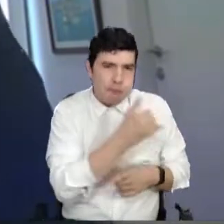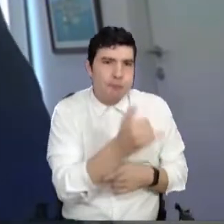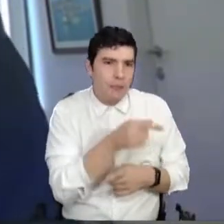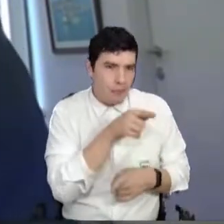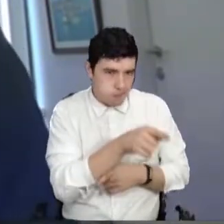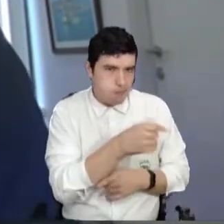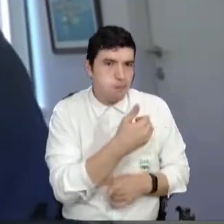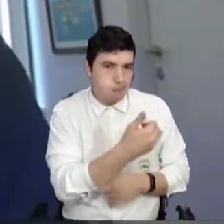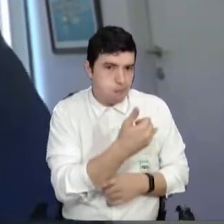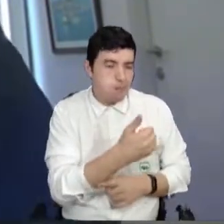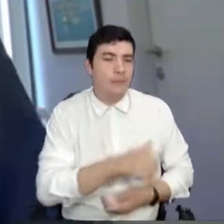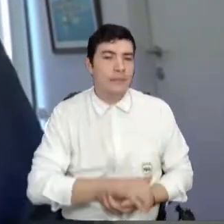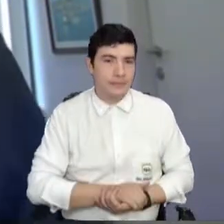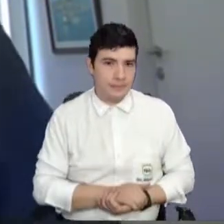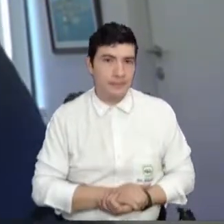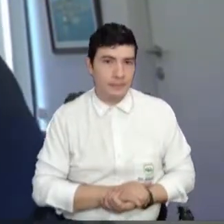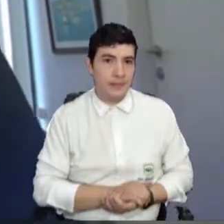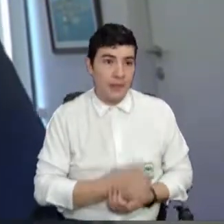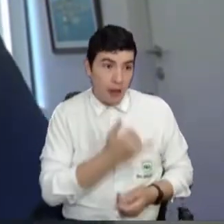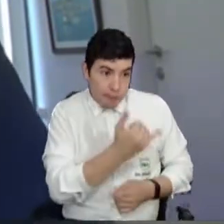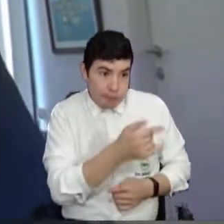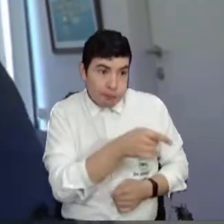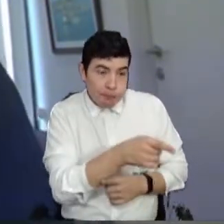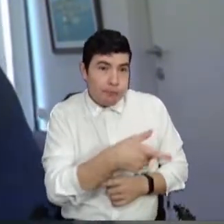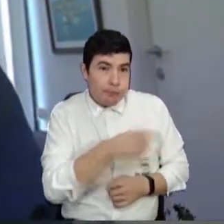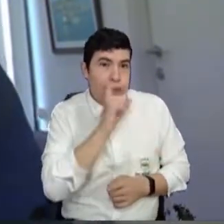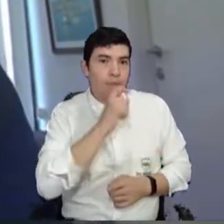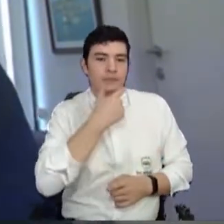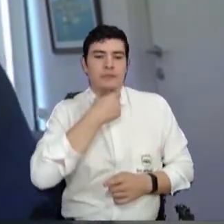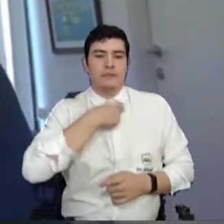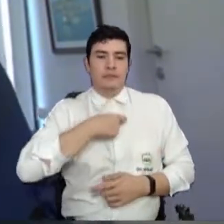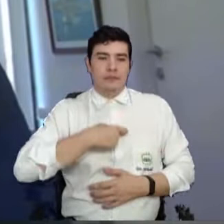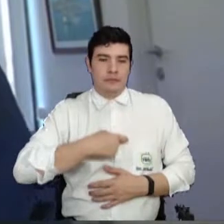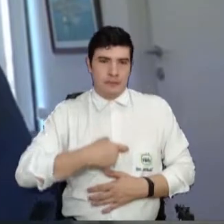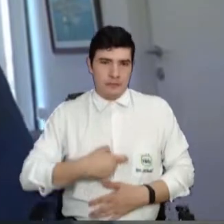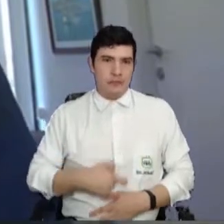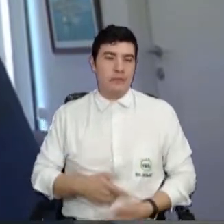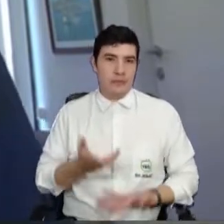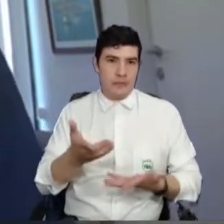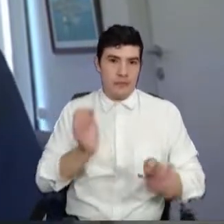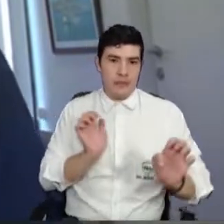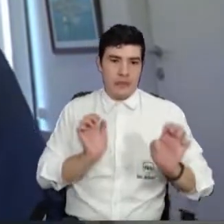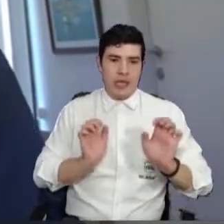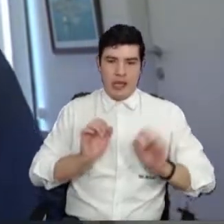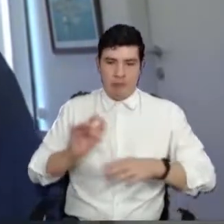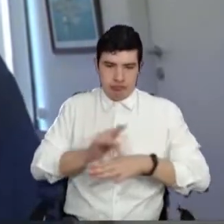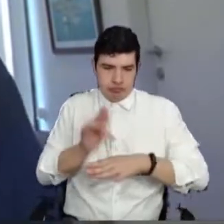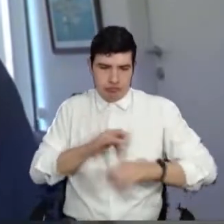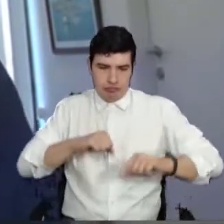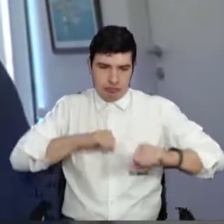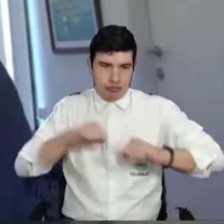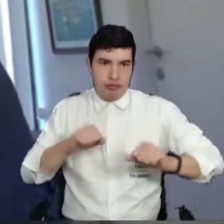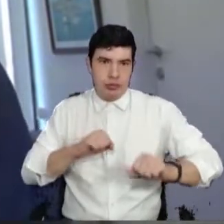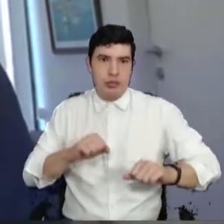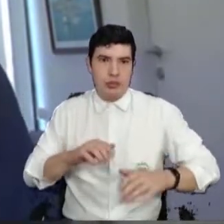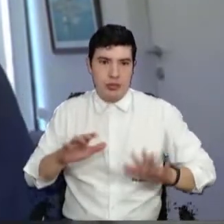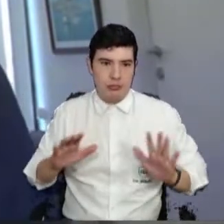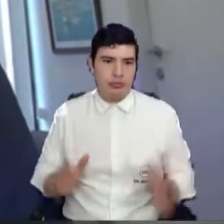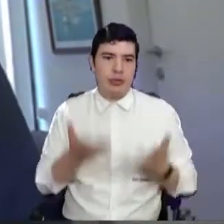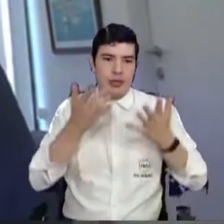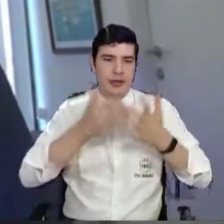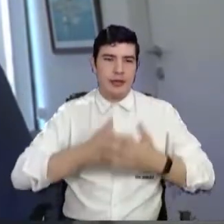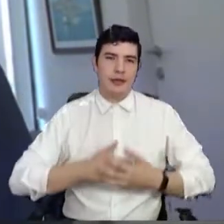de esas defensas adquiridas, porque no ha tenido una exposición a, por ejemplo, a virus o a otras